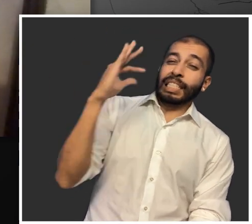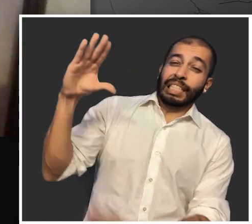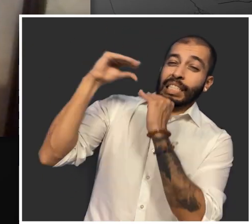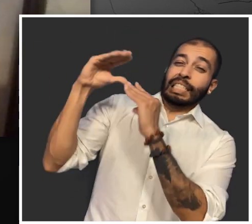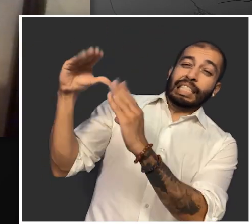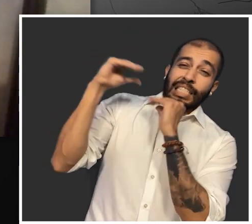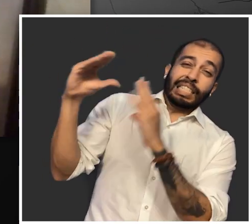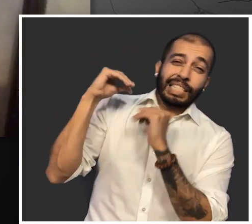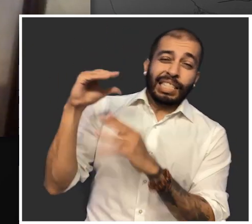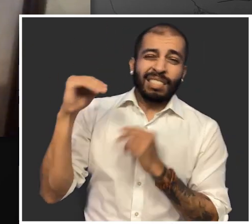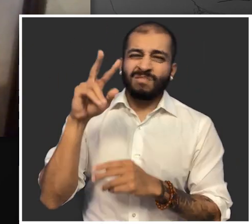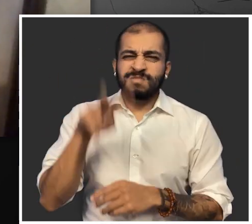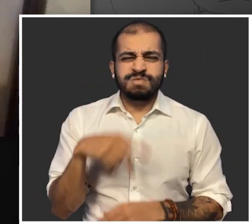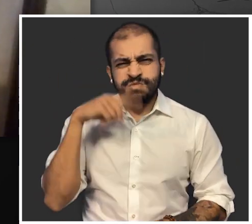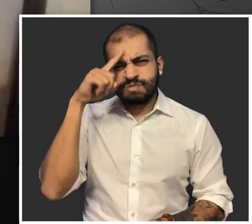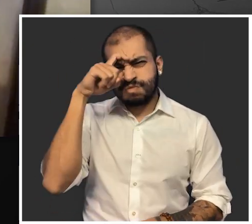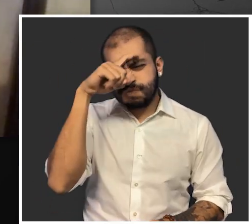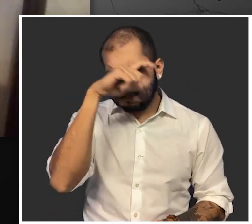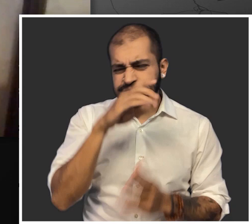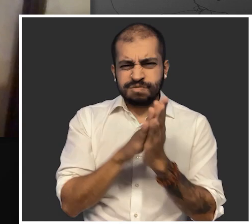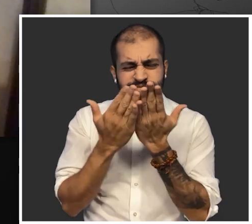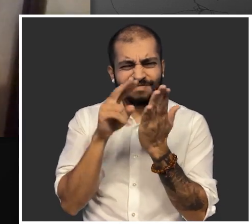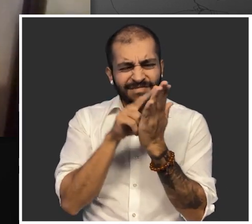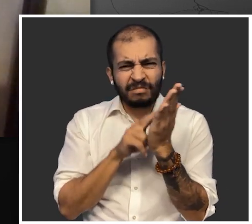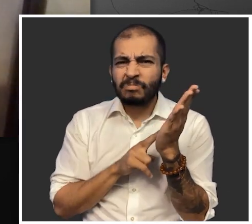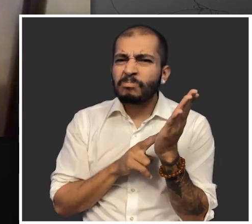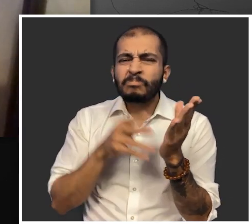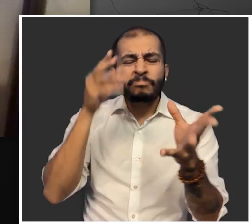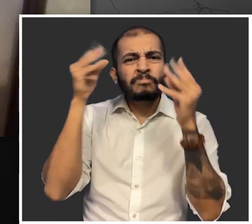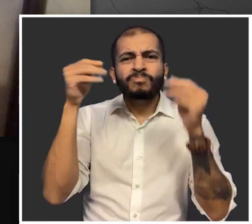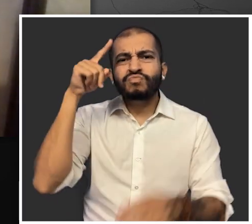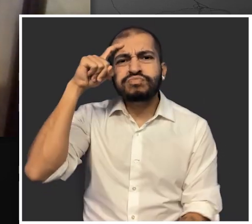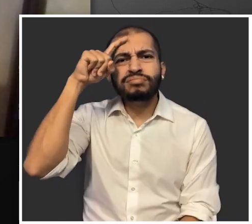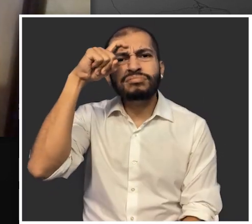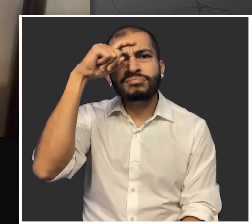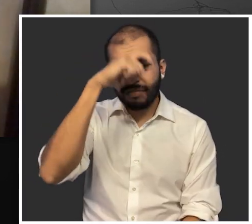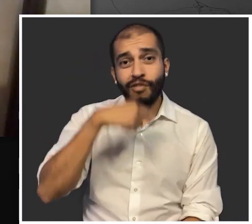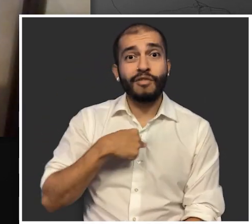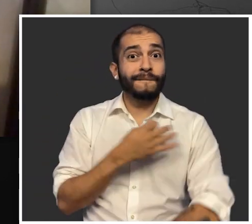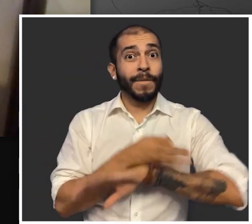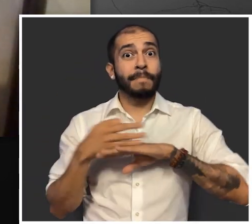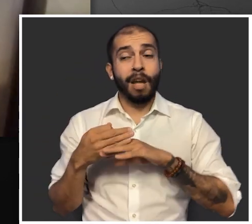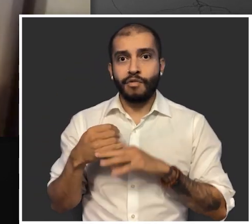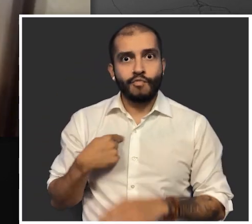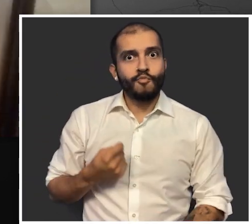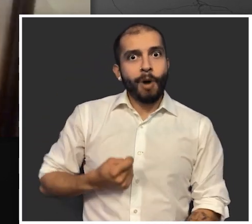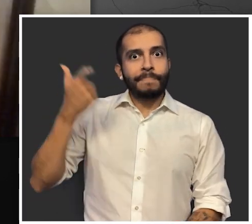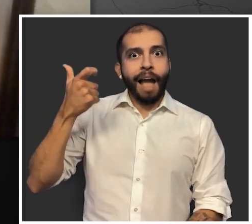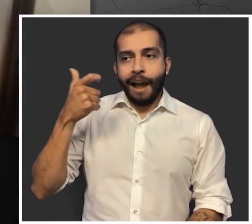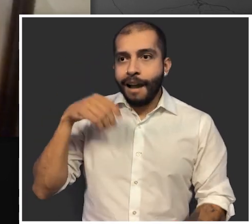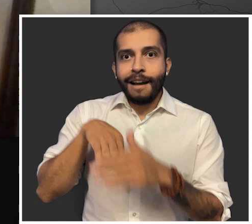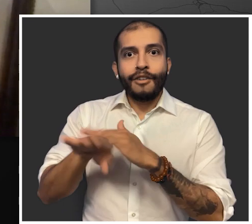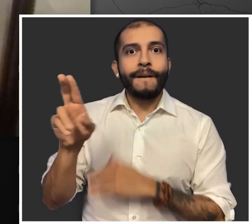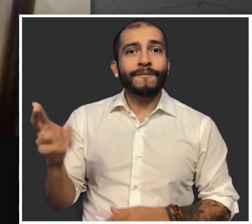lo hicieron tragar, me costó mucho retener todo lo que leía. Fui la primera